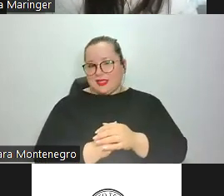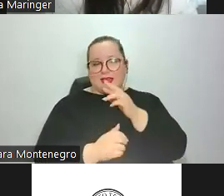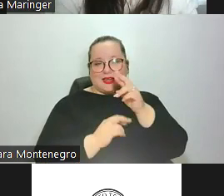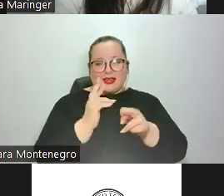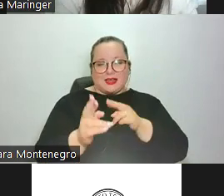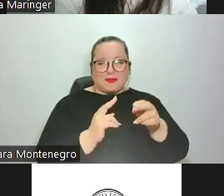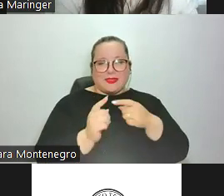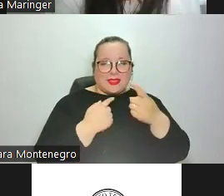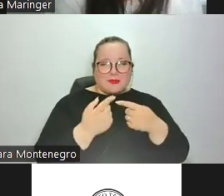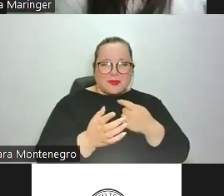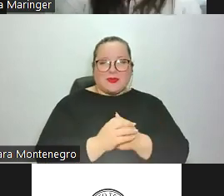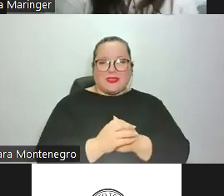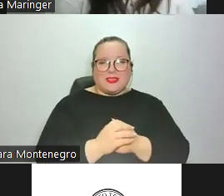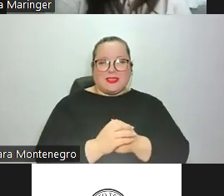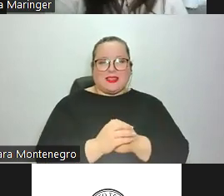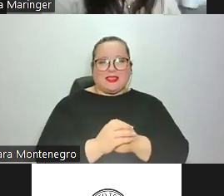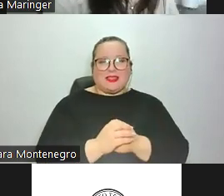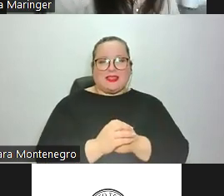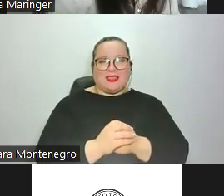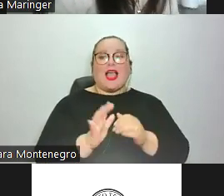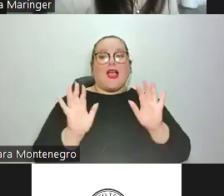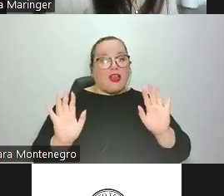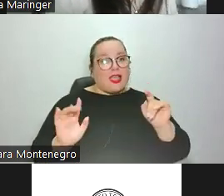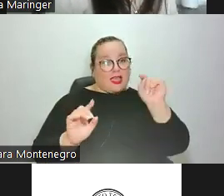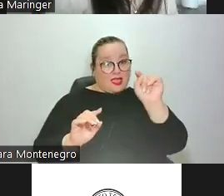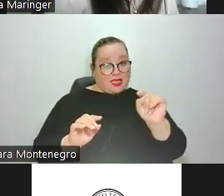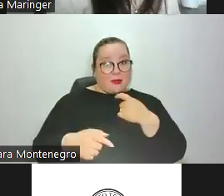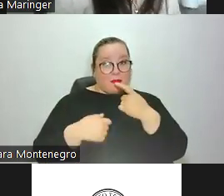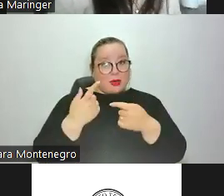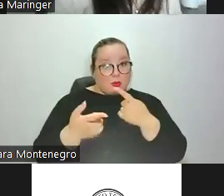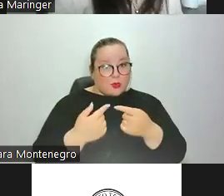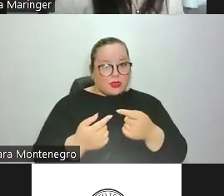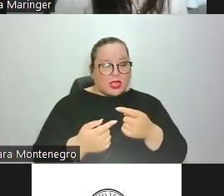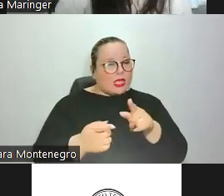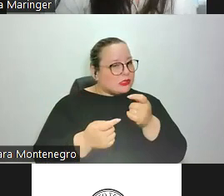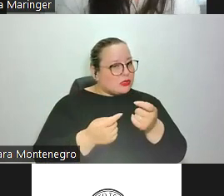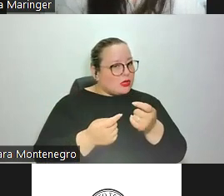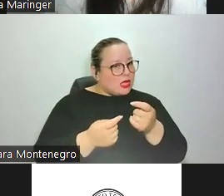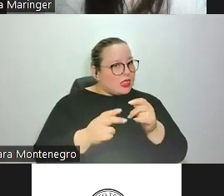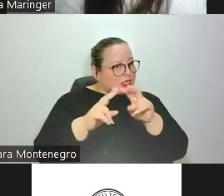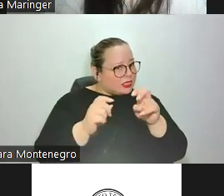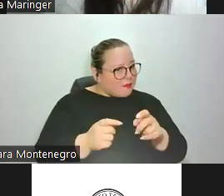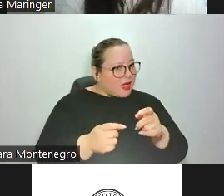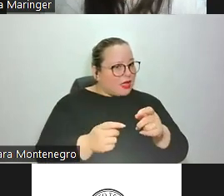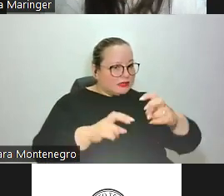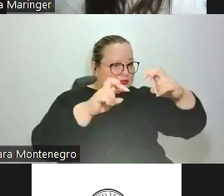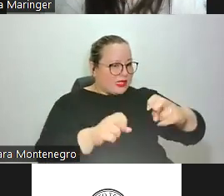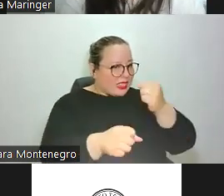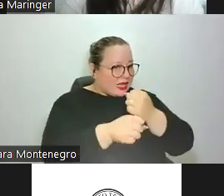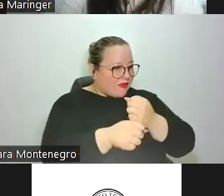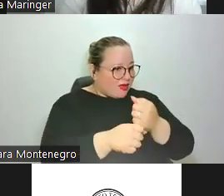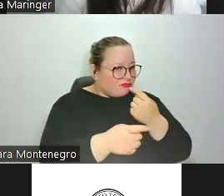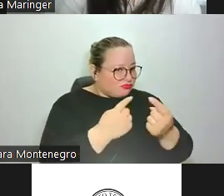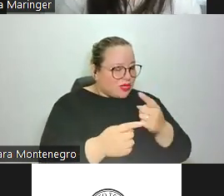preguntas nos dice. Ahora, estas preguntas no las vean como entrevista, estas preguntas son No. más internas